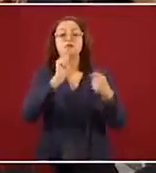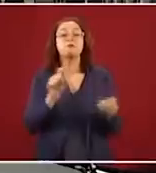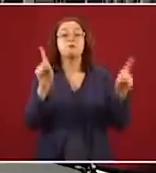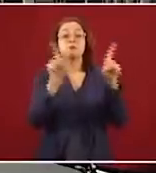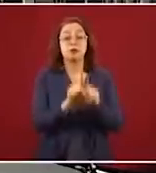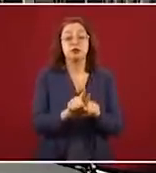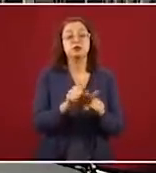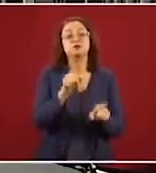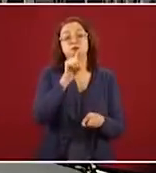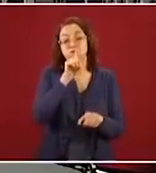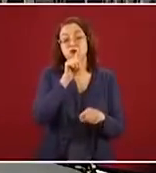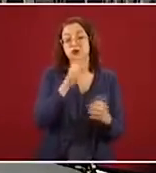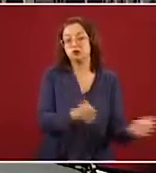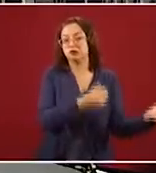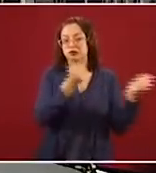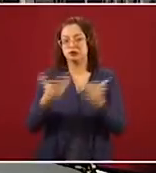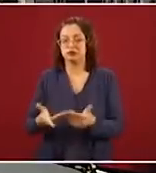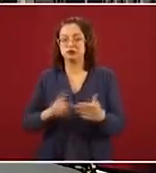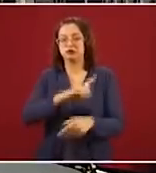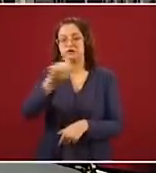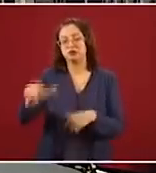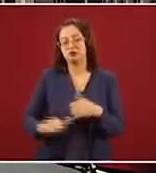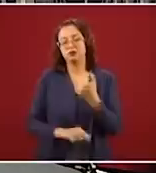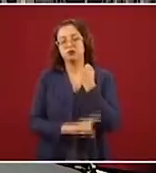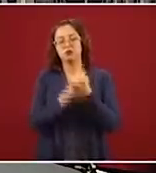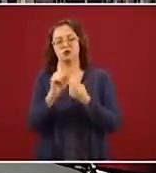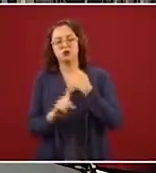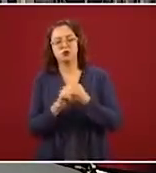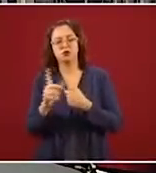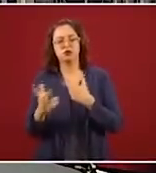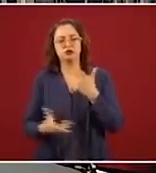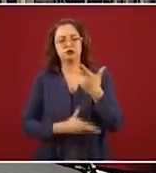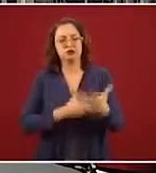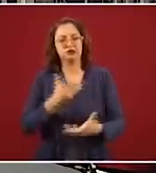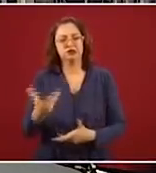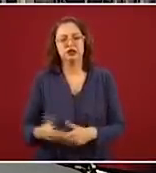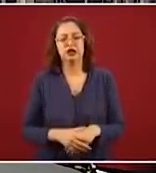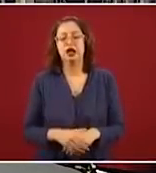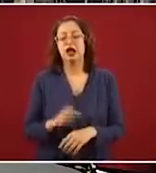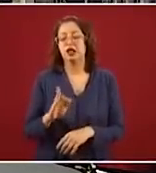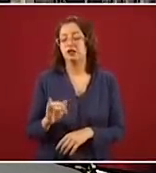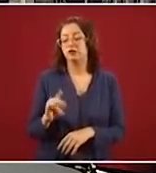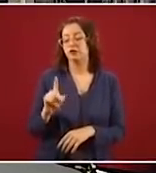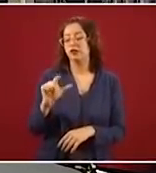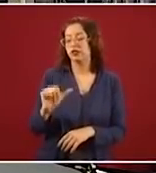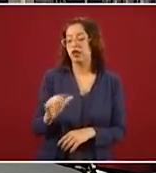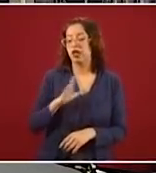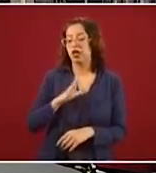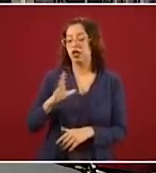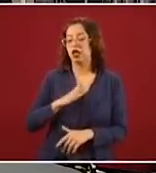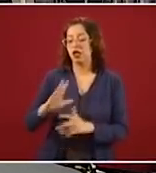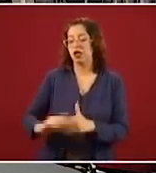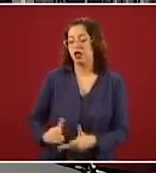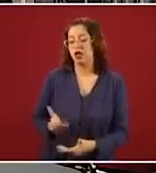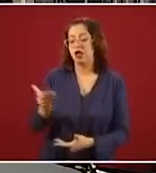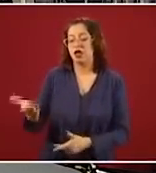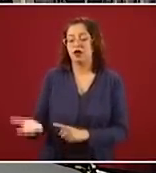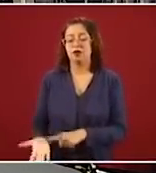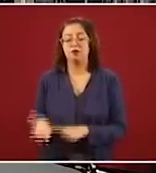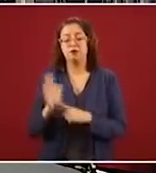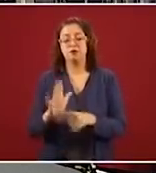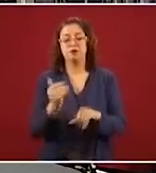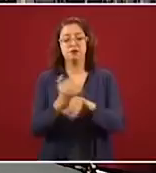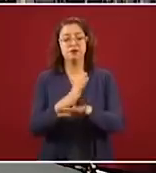un desabasto. Yo me baso en un documento del FIRA, se publicó en el Barlovento